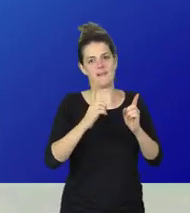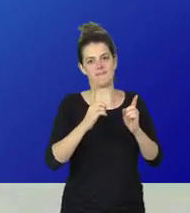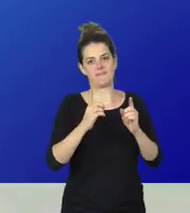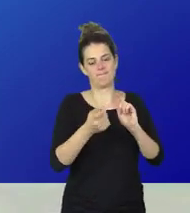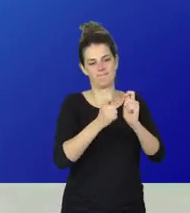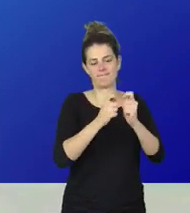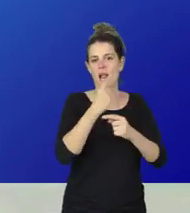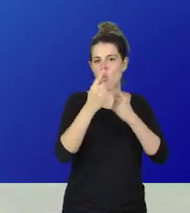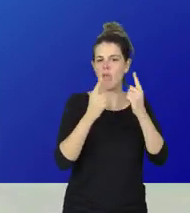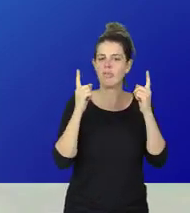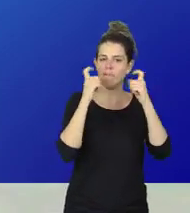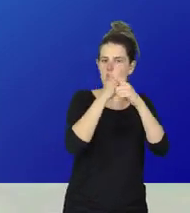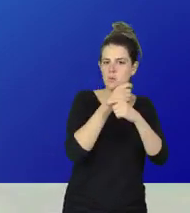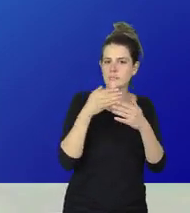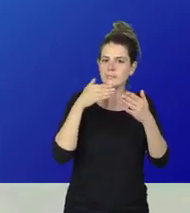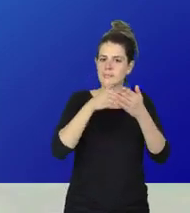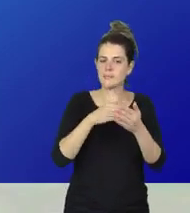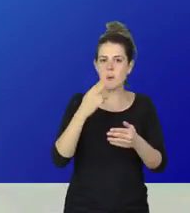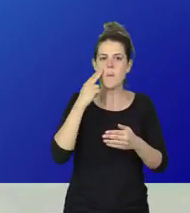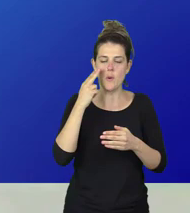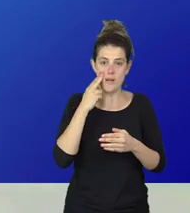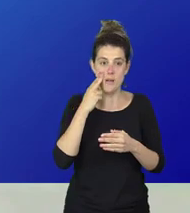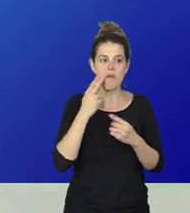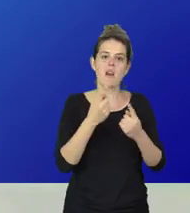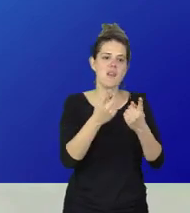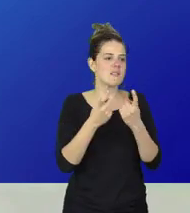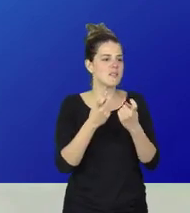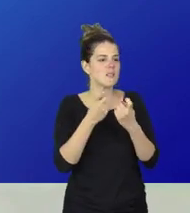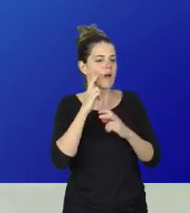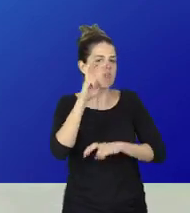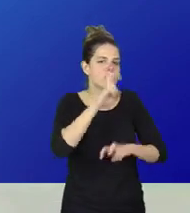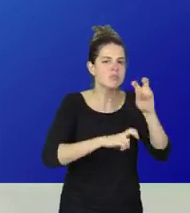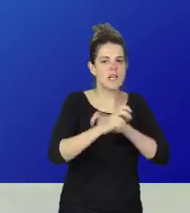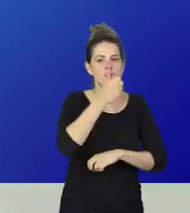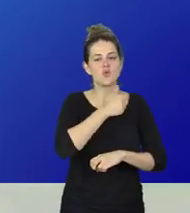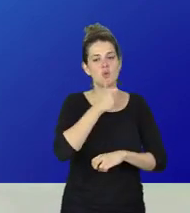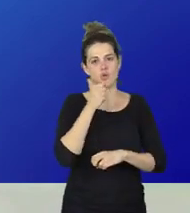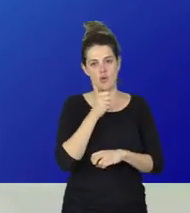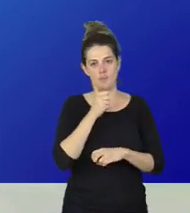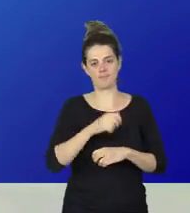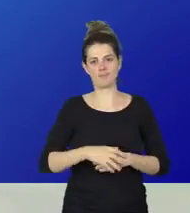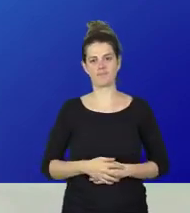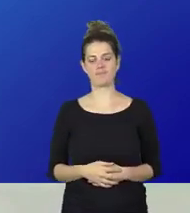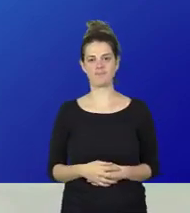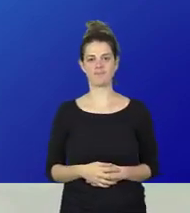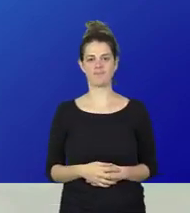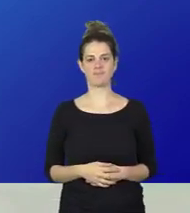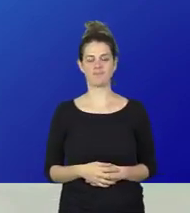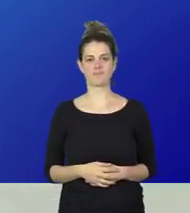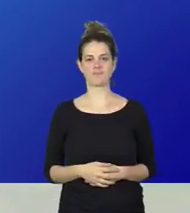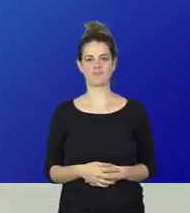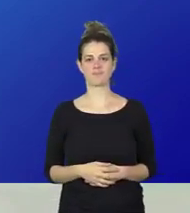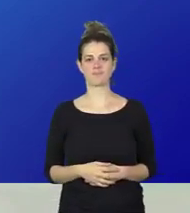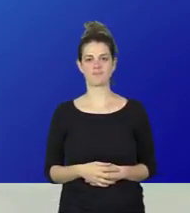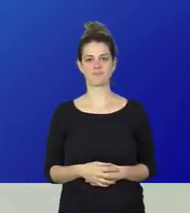tuvo sus dificultades y hubo necesidades de implementar soluciones en la